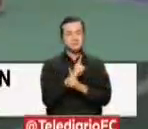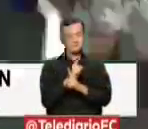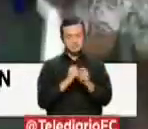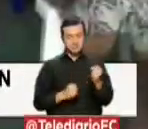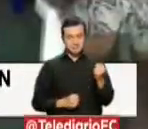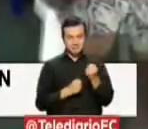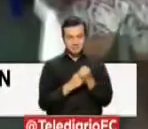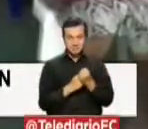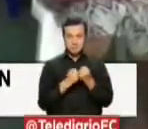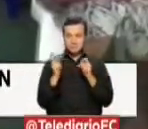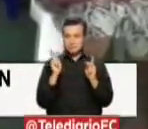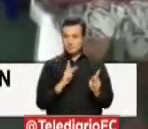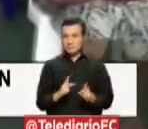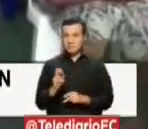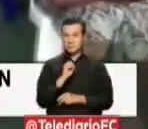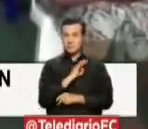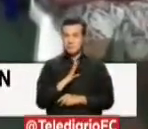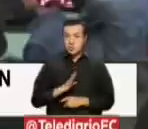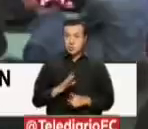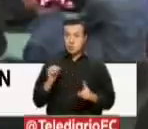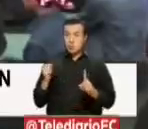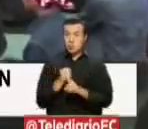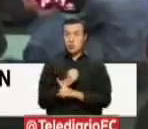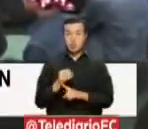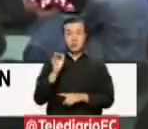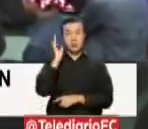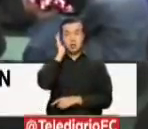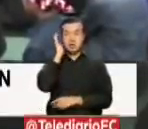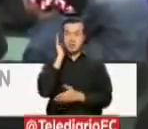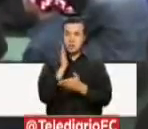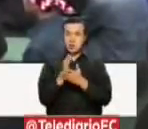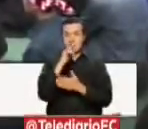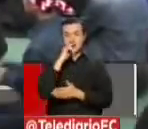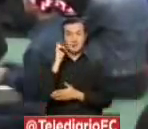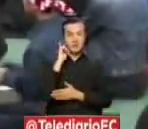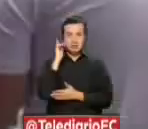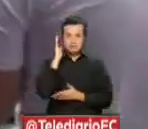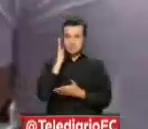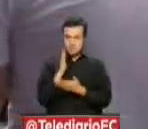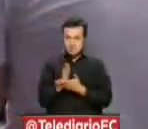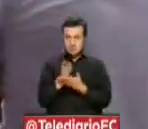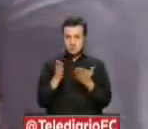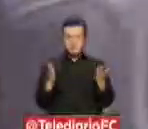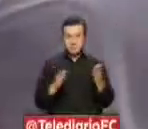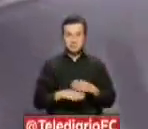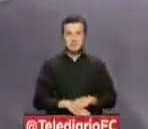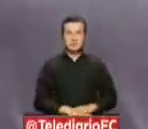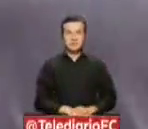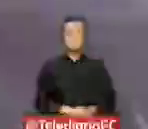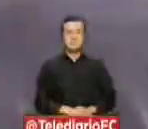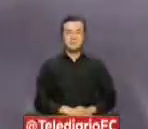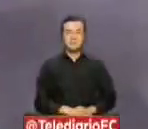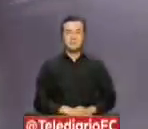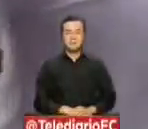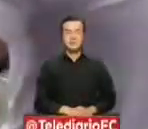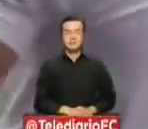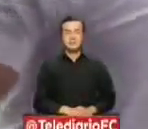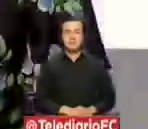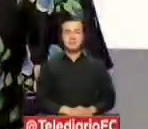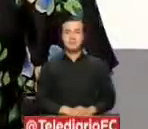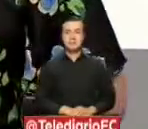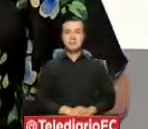discapacidades y planes de prevención de violencia de mujeres, niños, niñas y adolescentes. César Duarte,